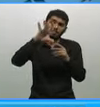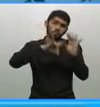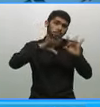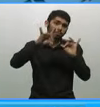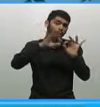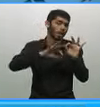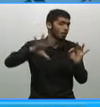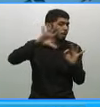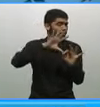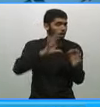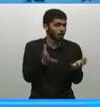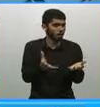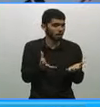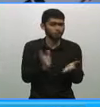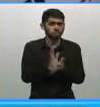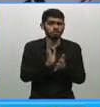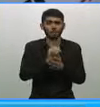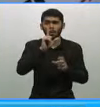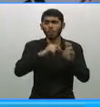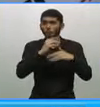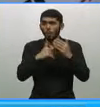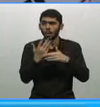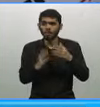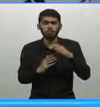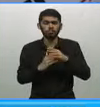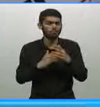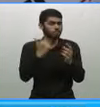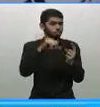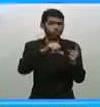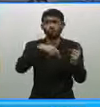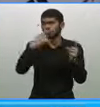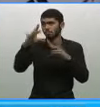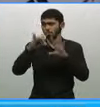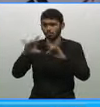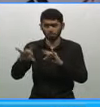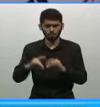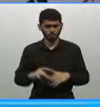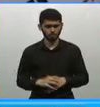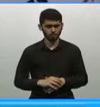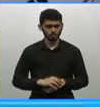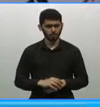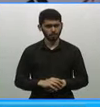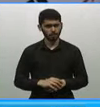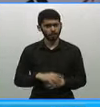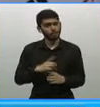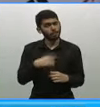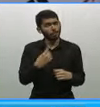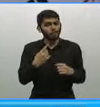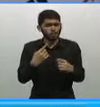las opciones principales estaban en futbolistas que se desempeñan en el exterior. Siempre nosotros pensamos en